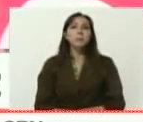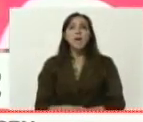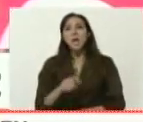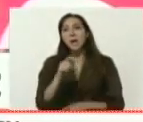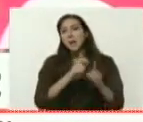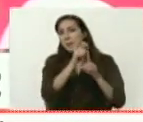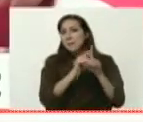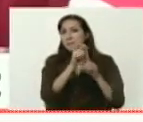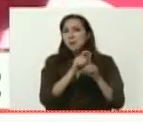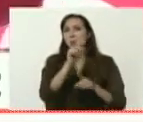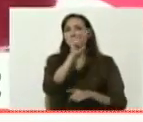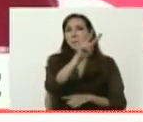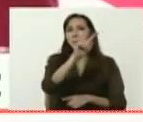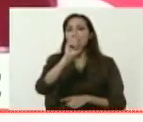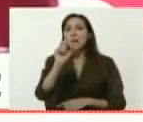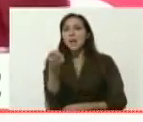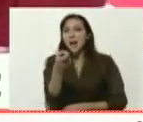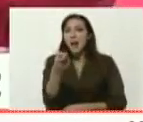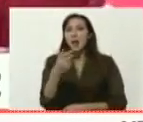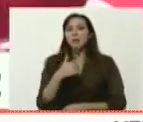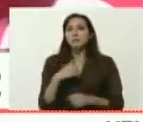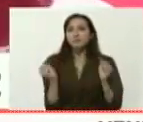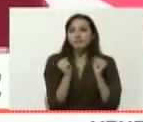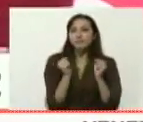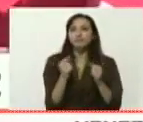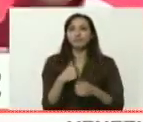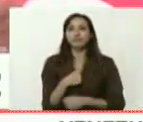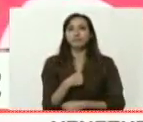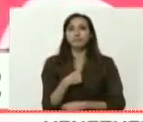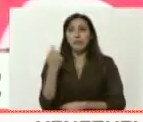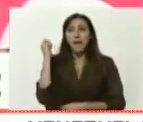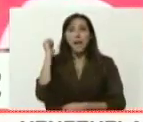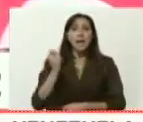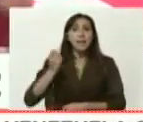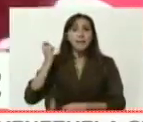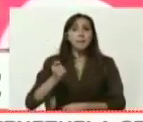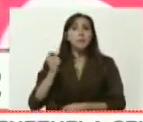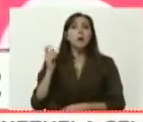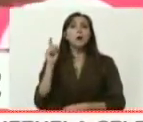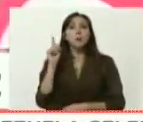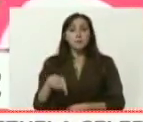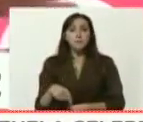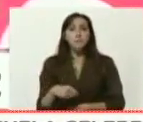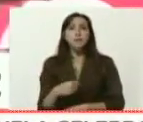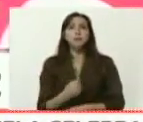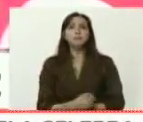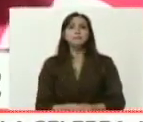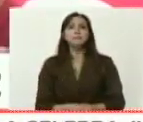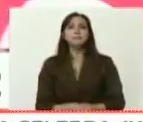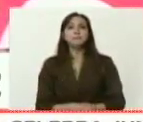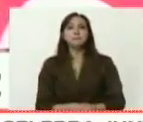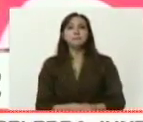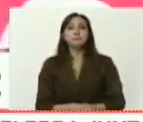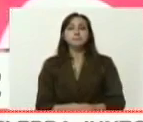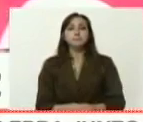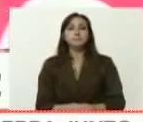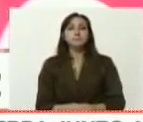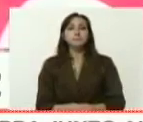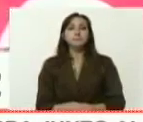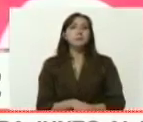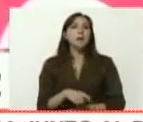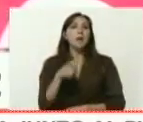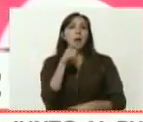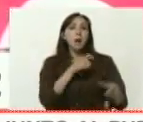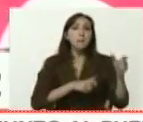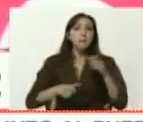pues. Invitaron un diputado por cada uno de América Latina, para un busto con la gente de las